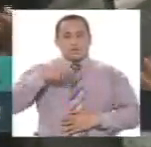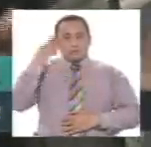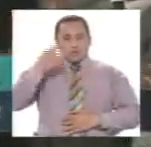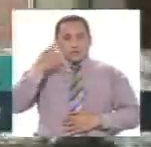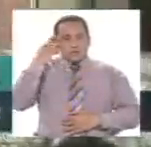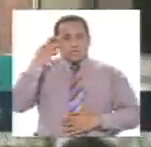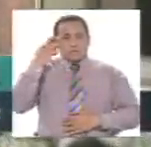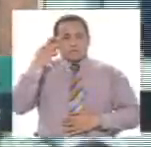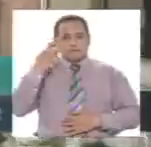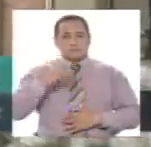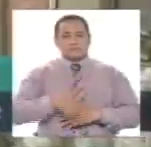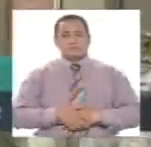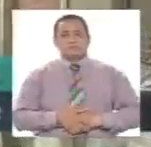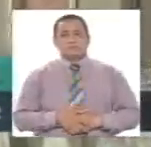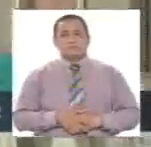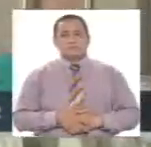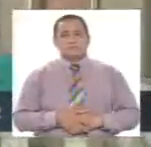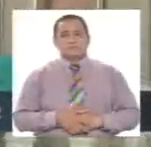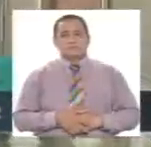políticas.